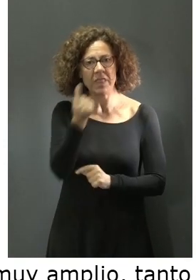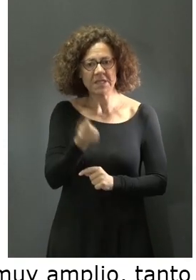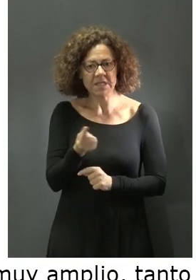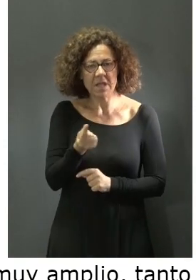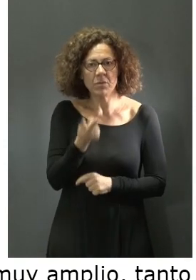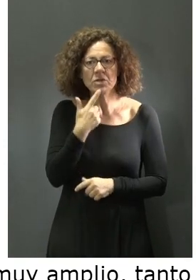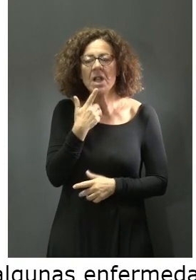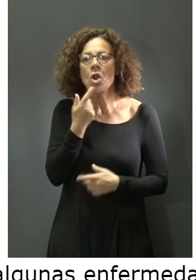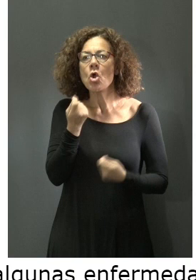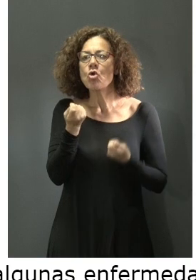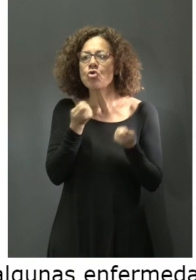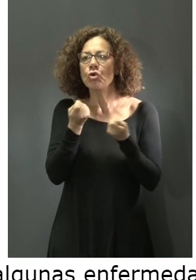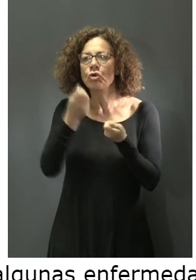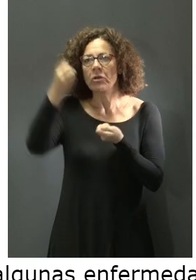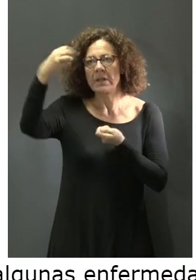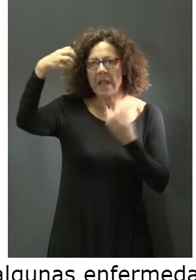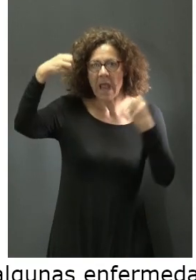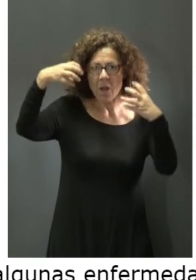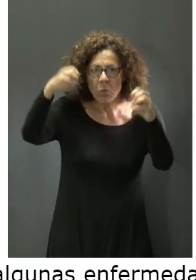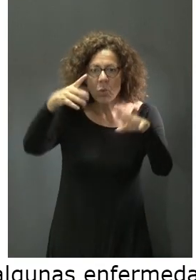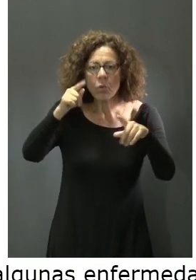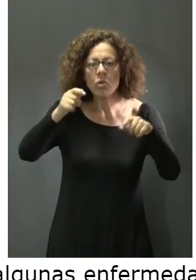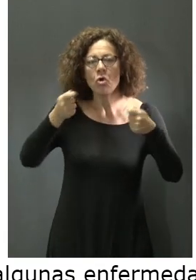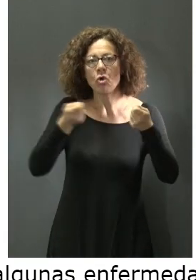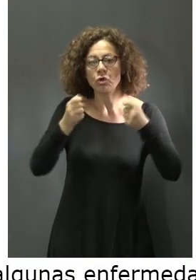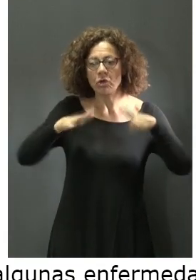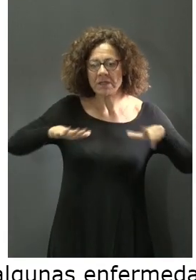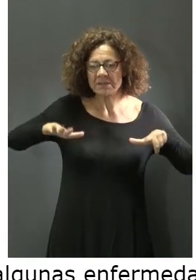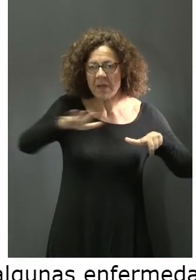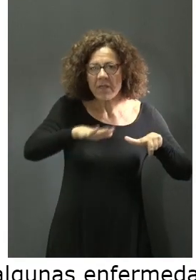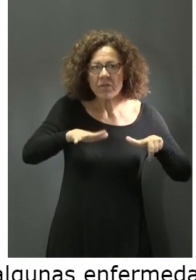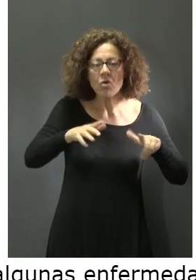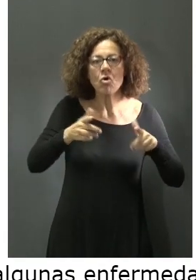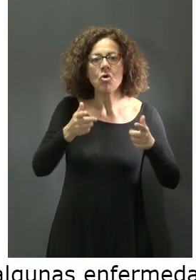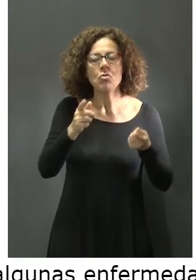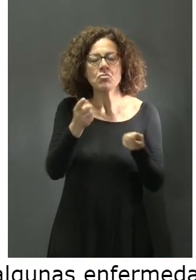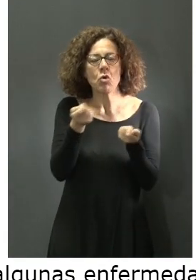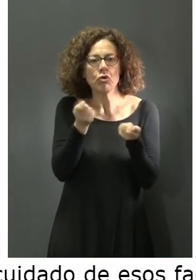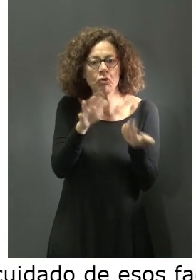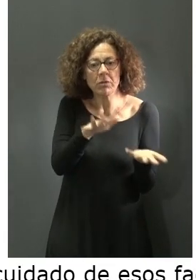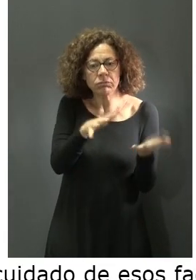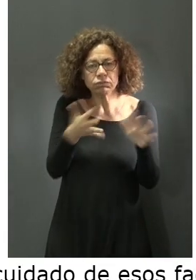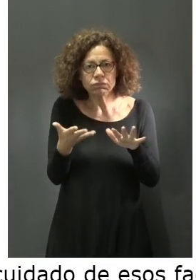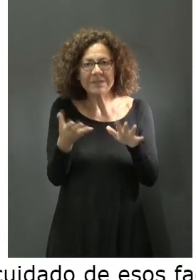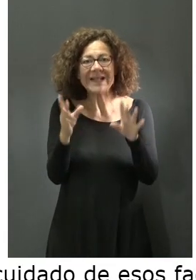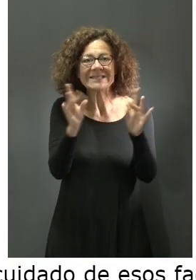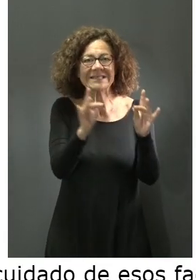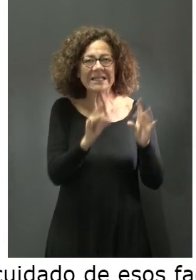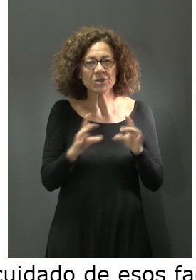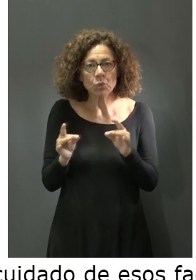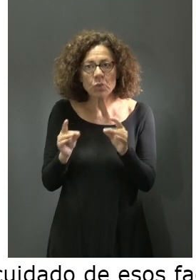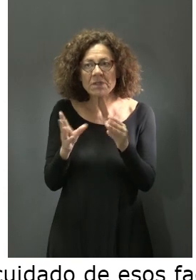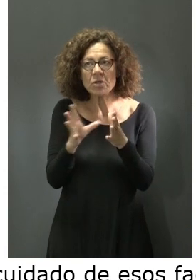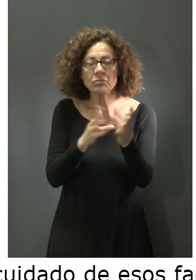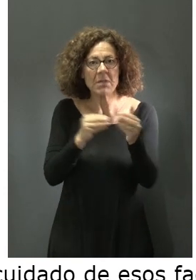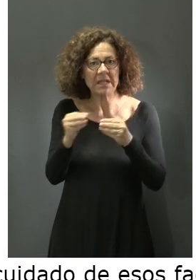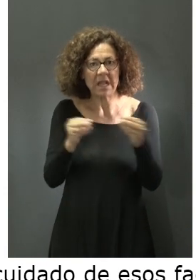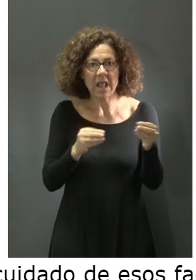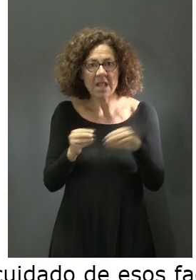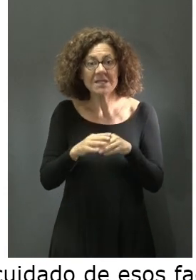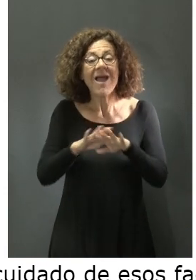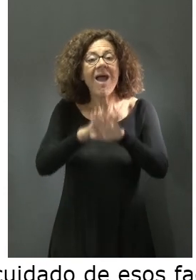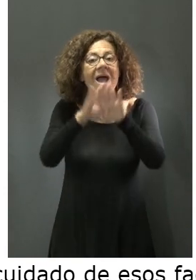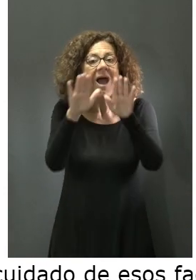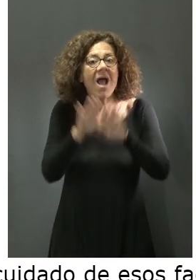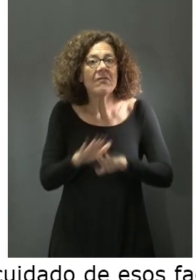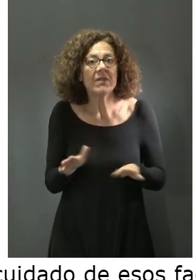sea, con el control de la iluminación, de los espacios, de las transiciones, de las texturas, de los materiales. Al